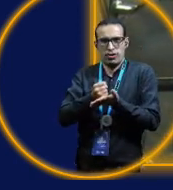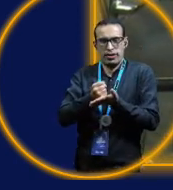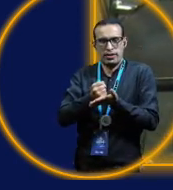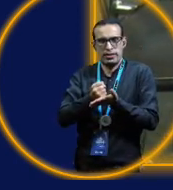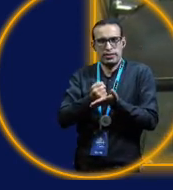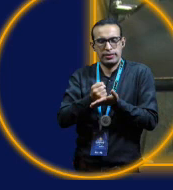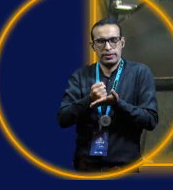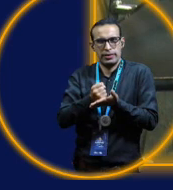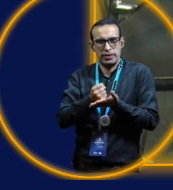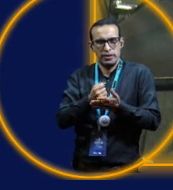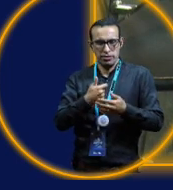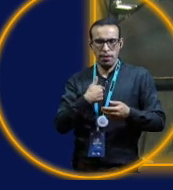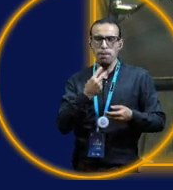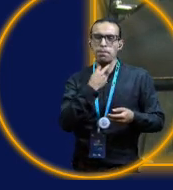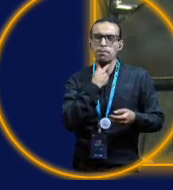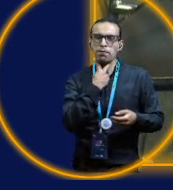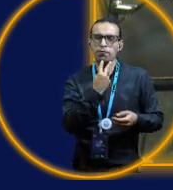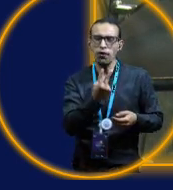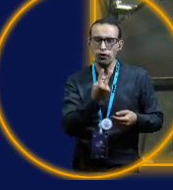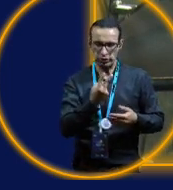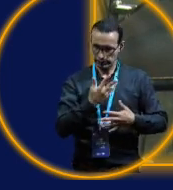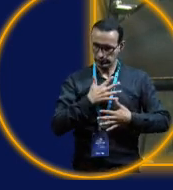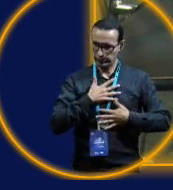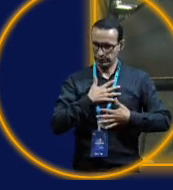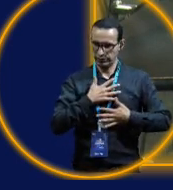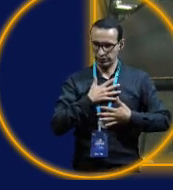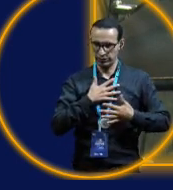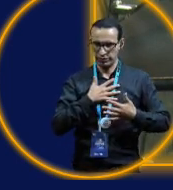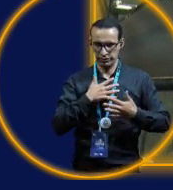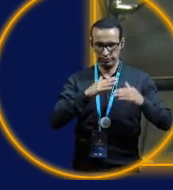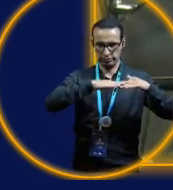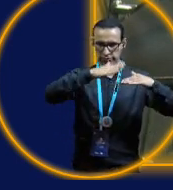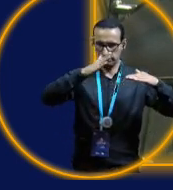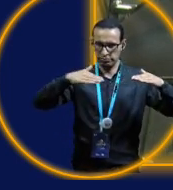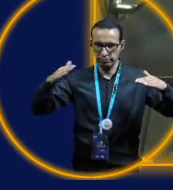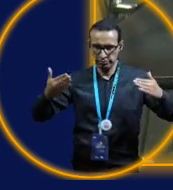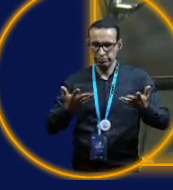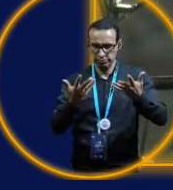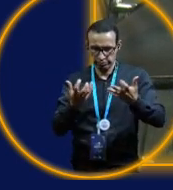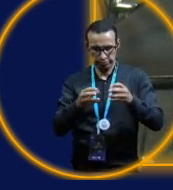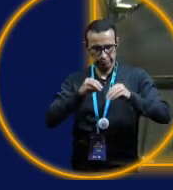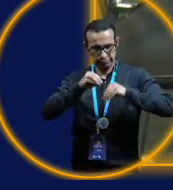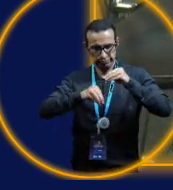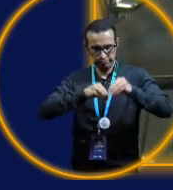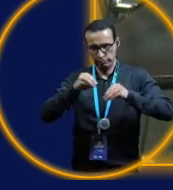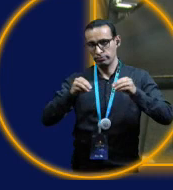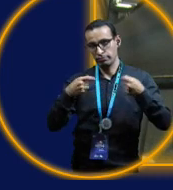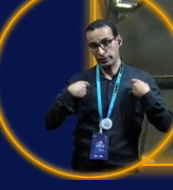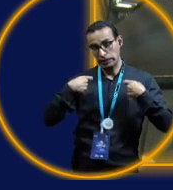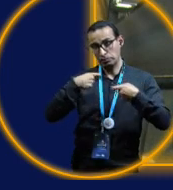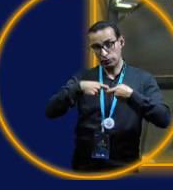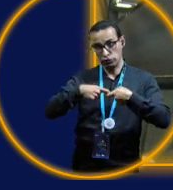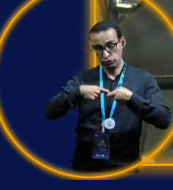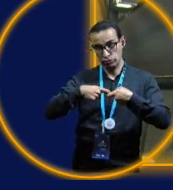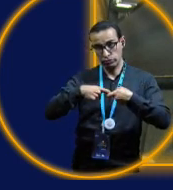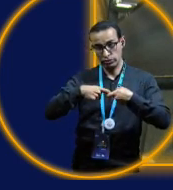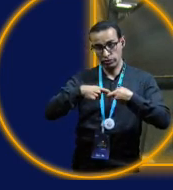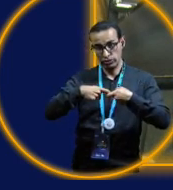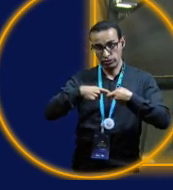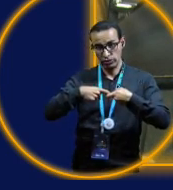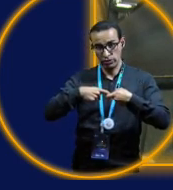de para una voz que inicia como la mía que quiere hacer música en español tal